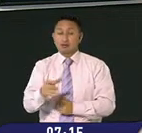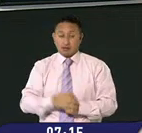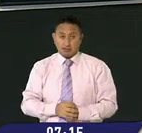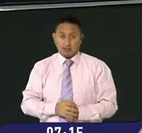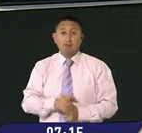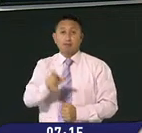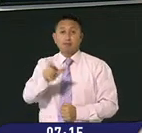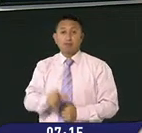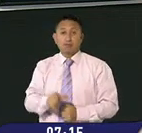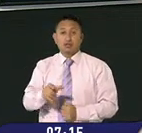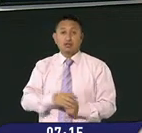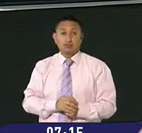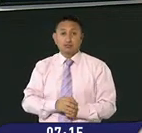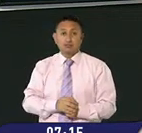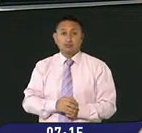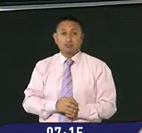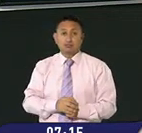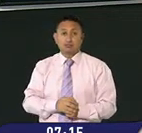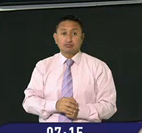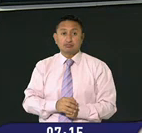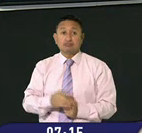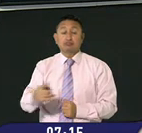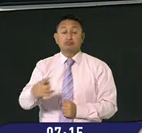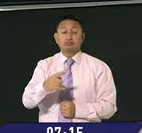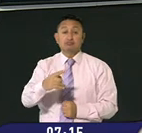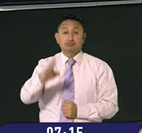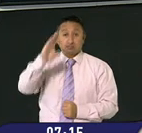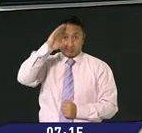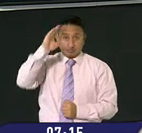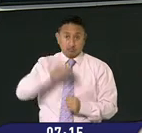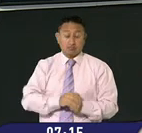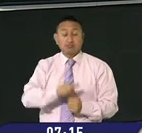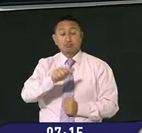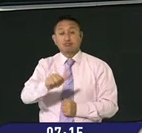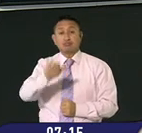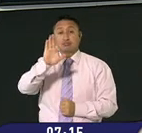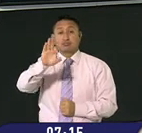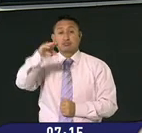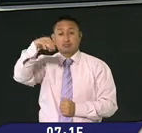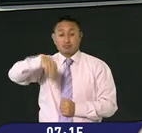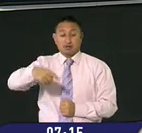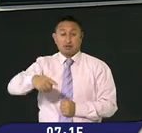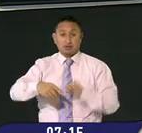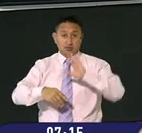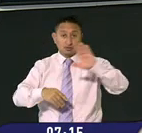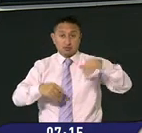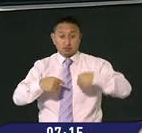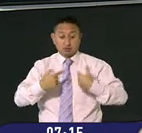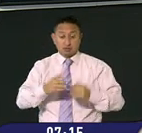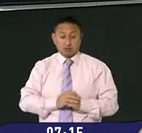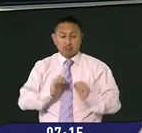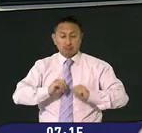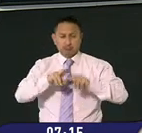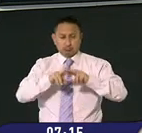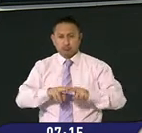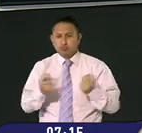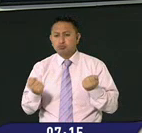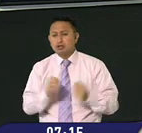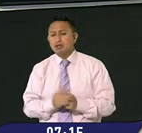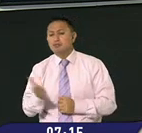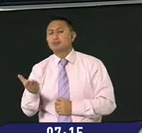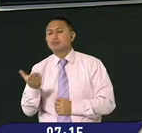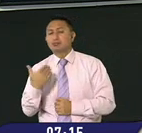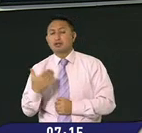vinculación de la ciudadanía, de la ATM, la Metrovía y la Policía Metropolitana efectuarán los controles aleatorios. Mientras tanto,